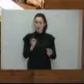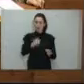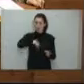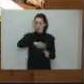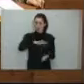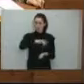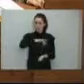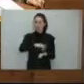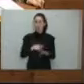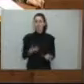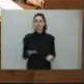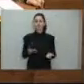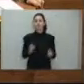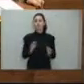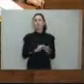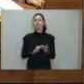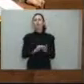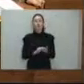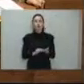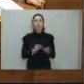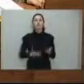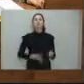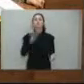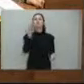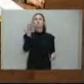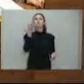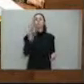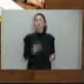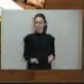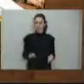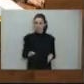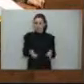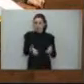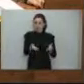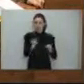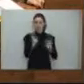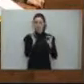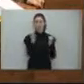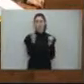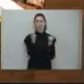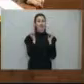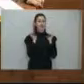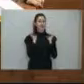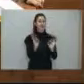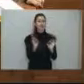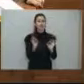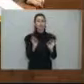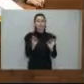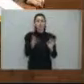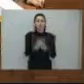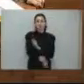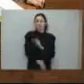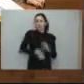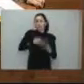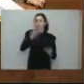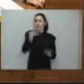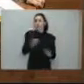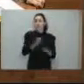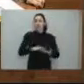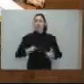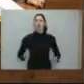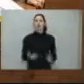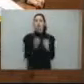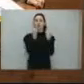No las hay. Hay soluciones posibles. Hay los recursos que hay. Y hay las posibilidades de actuar con